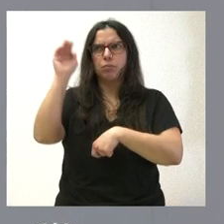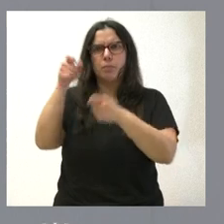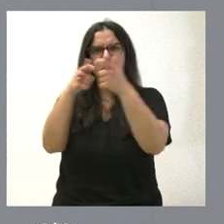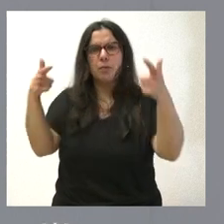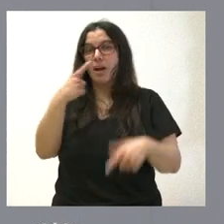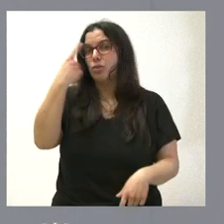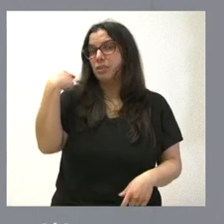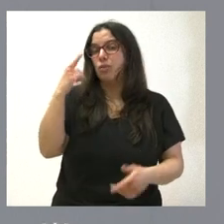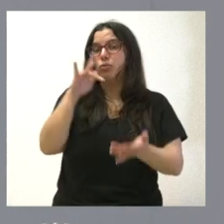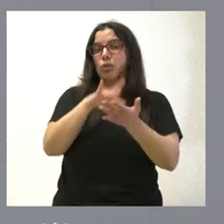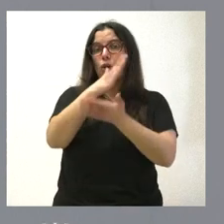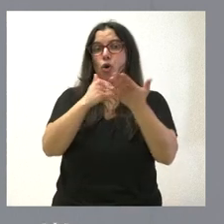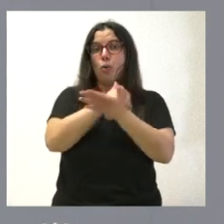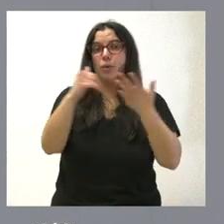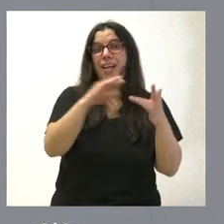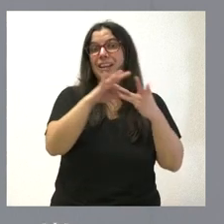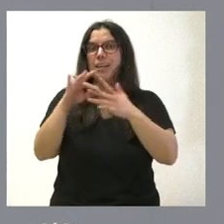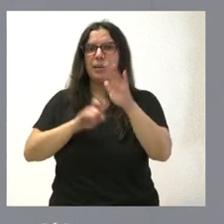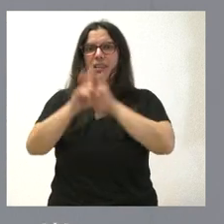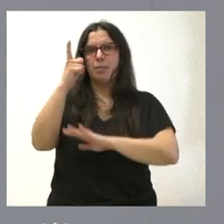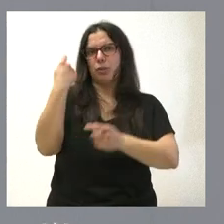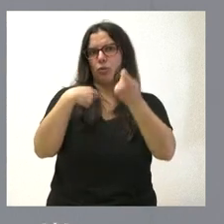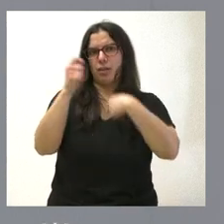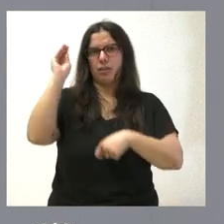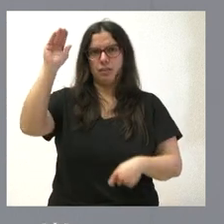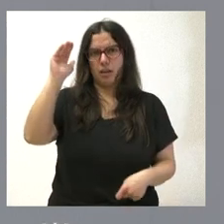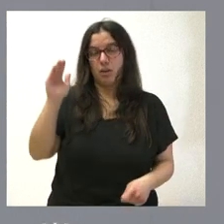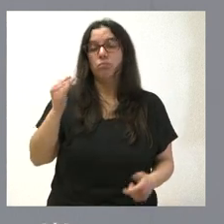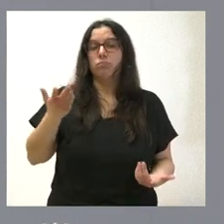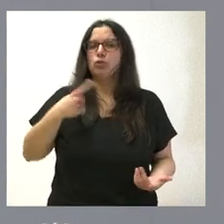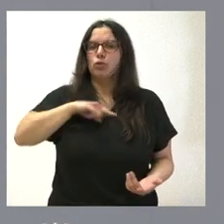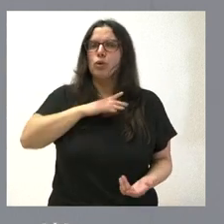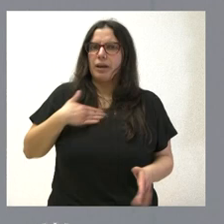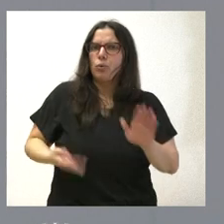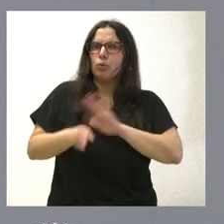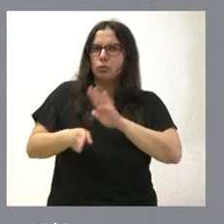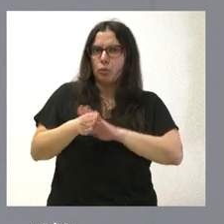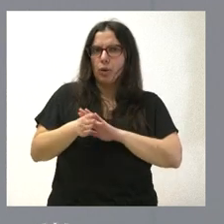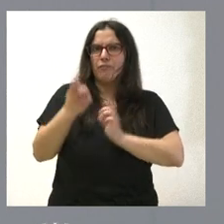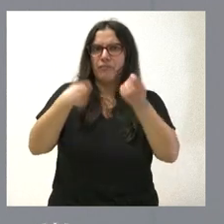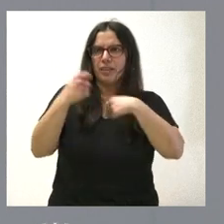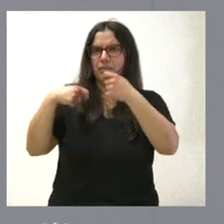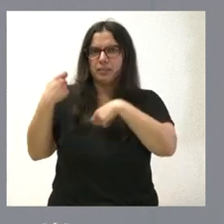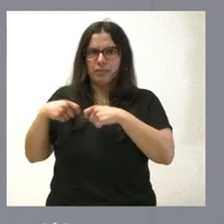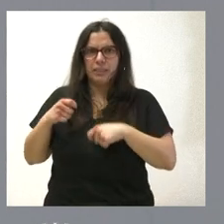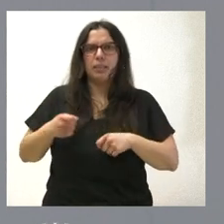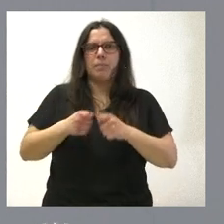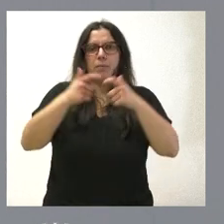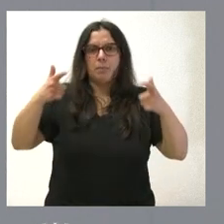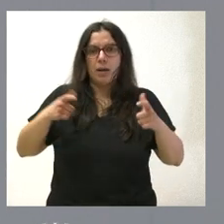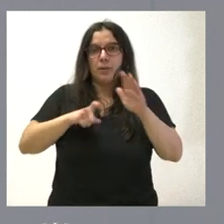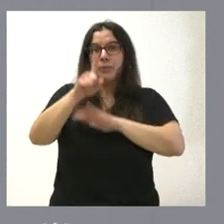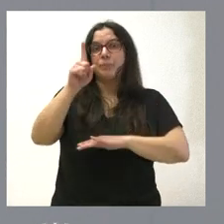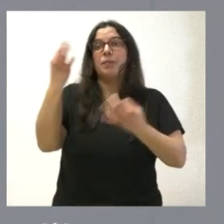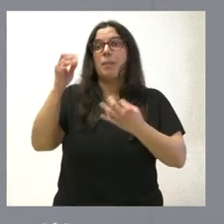pasado en la comunidad Autónoma líder en crecimiento de exportaciones y por tanto queremos seguir exportando y lo que ocurre al cortar estas